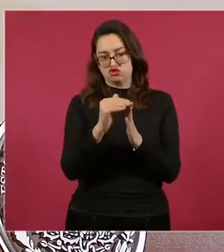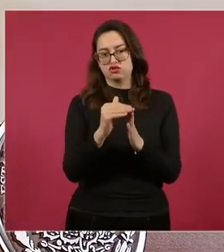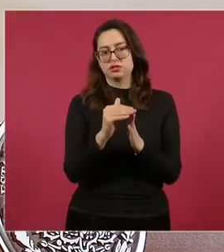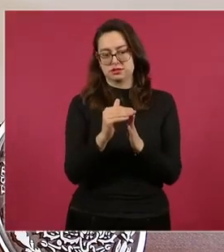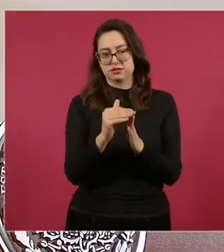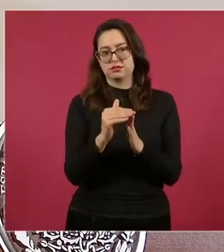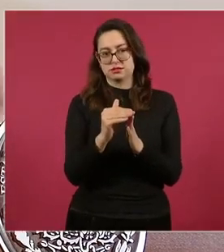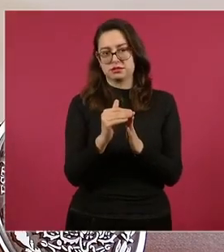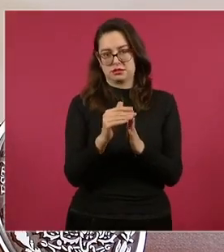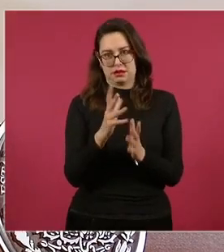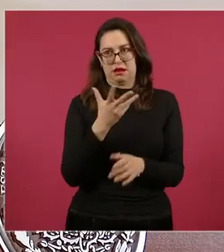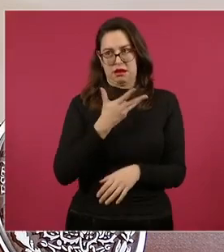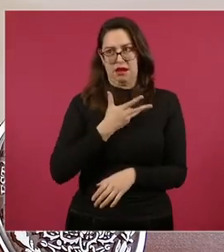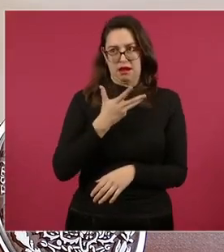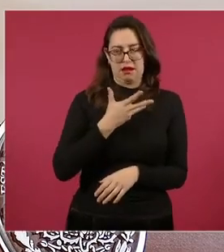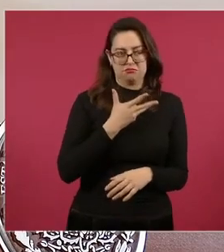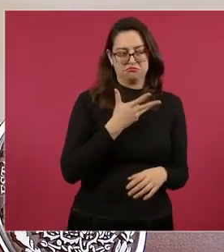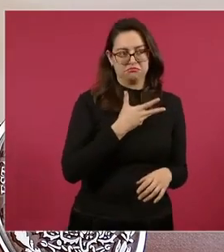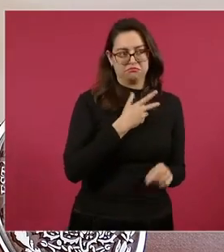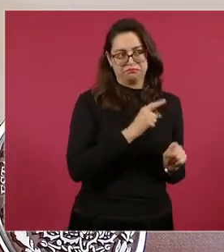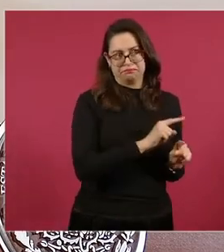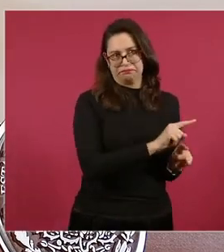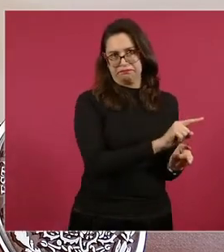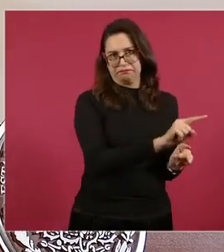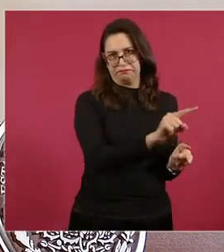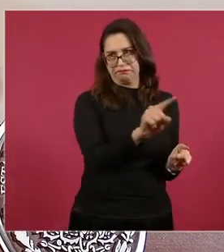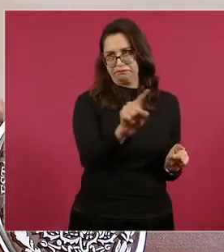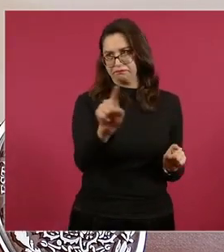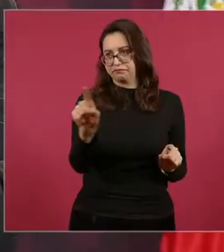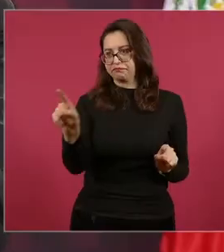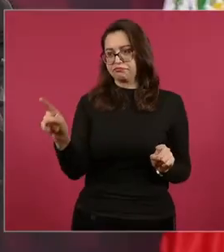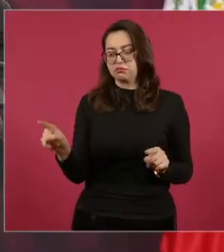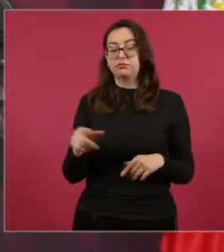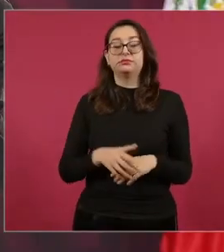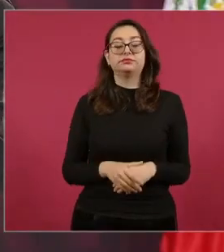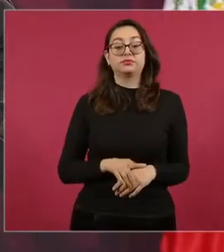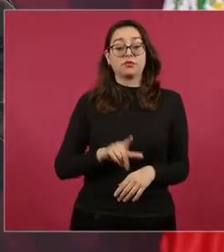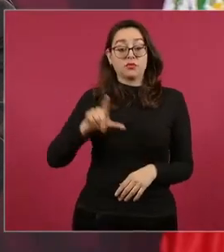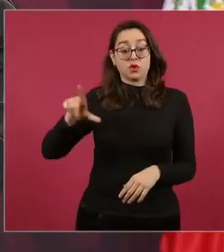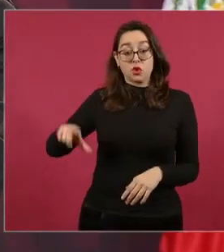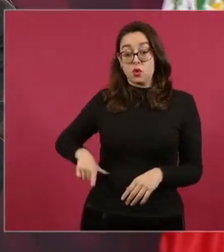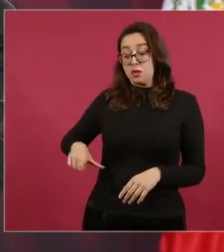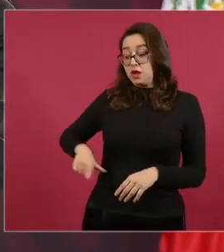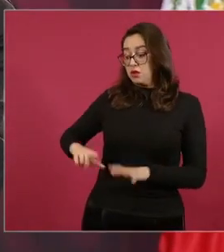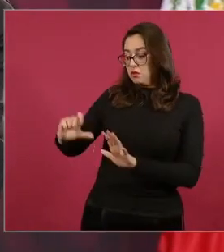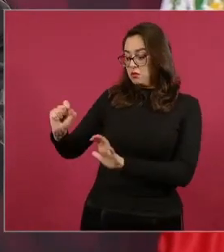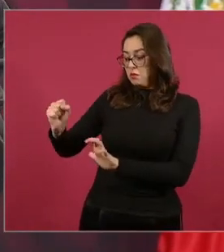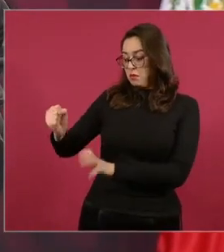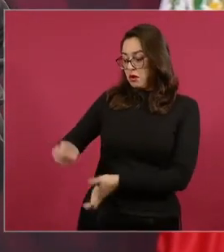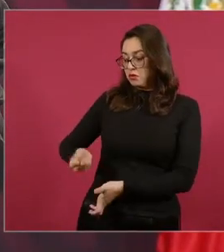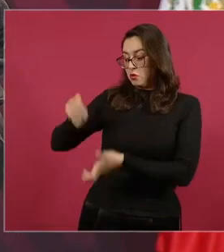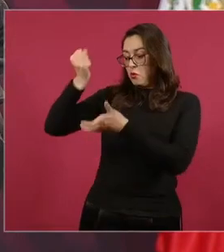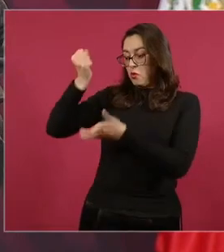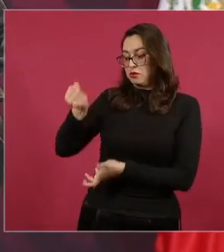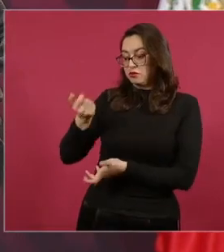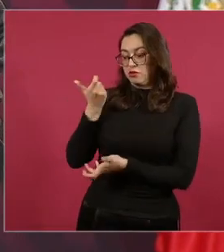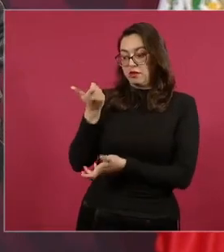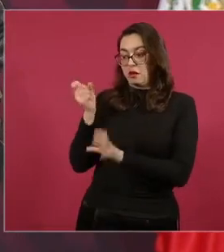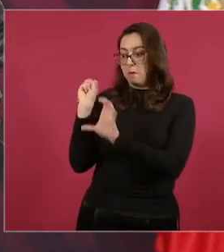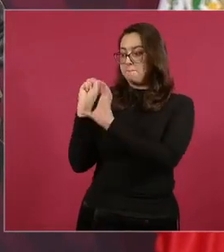atendiendo o está llegando presupuesto público de manera directa